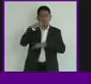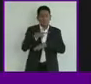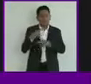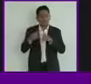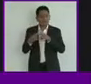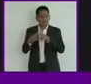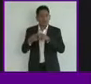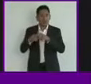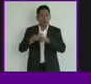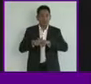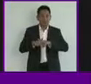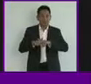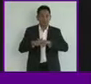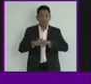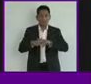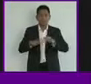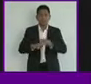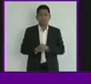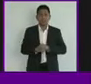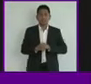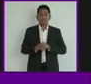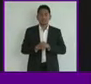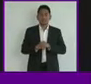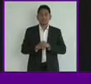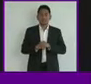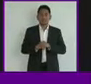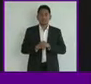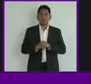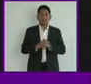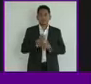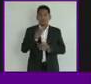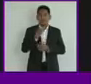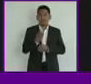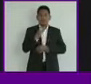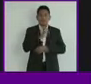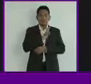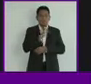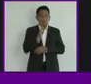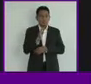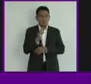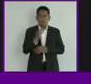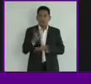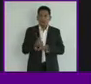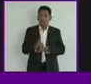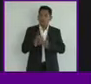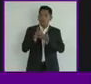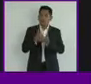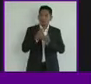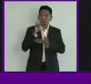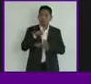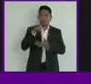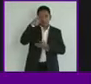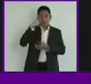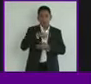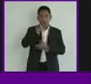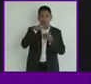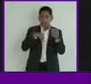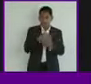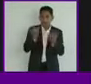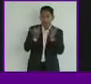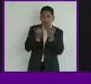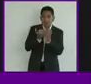emocional tendría que ser propiamente el fin, que nos lleve, o el objetivo, pensar desde luego en el acompañamiento de los papás. Ustedes están